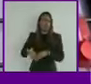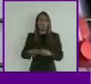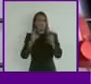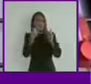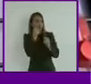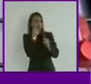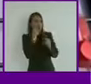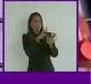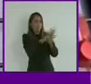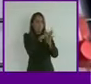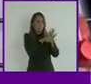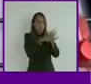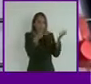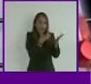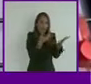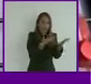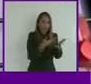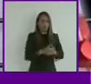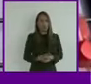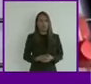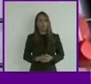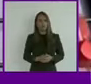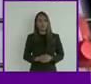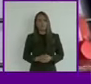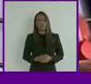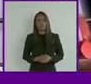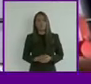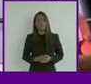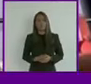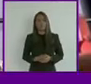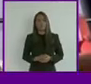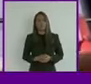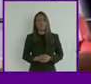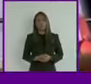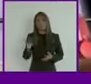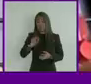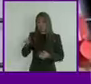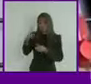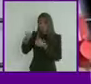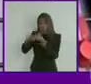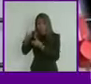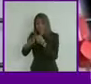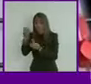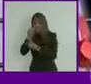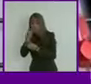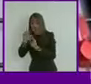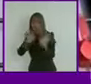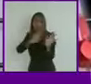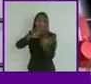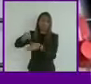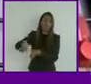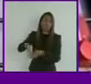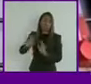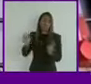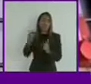diferentes cosas, como pues son deportes, pues así. Y ya me puse nervioso, perdón.